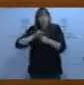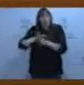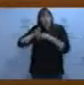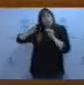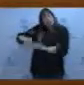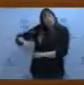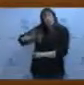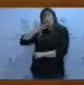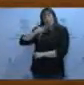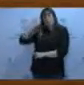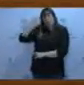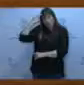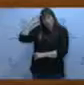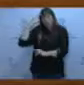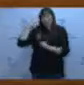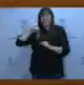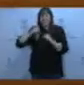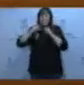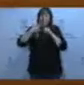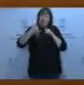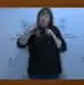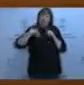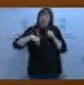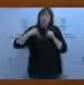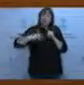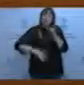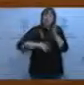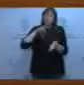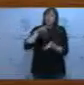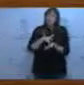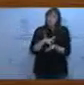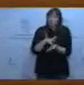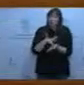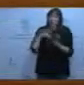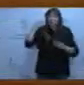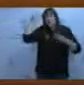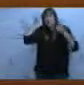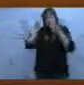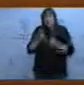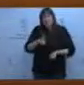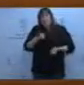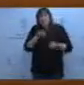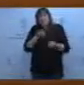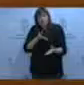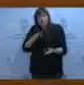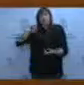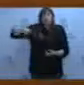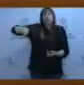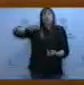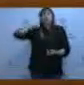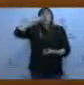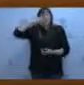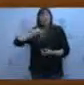un poco en la línea de lanzarles una reflexión. Ustedes, yo creo que ha